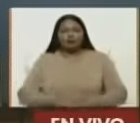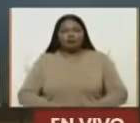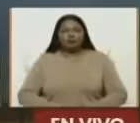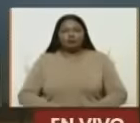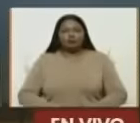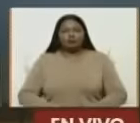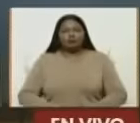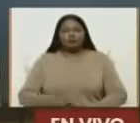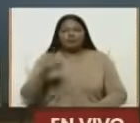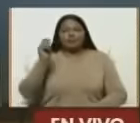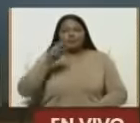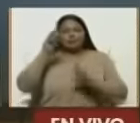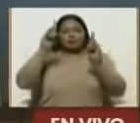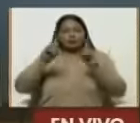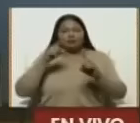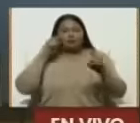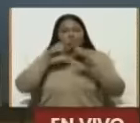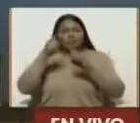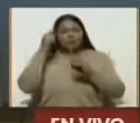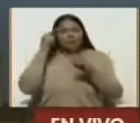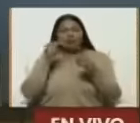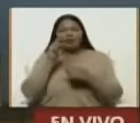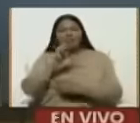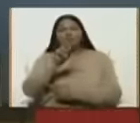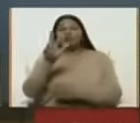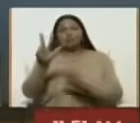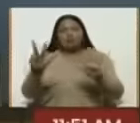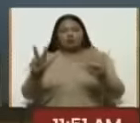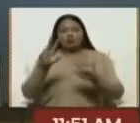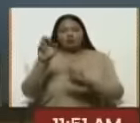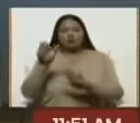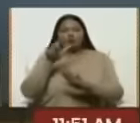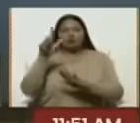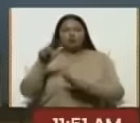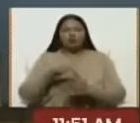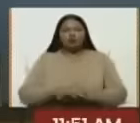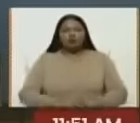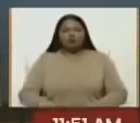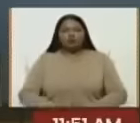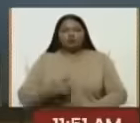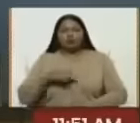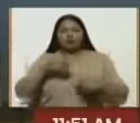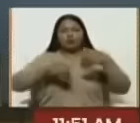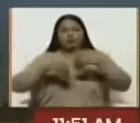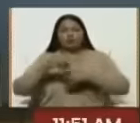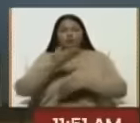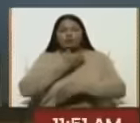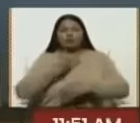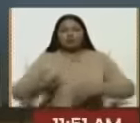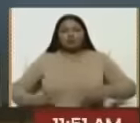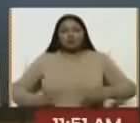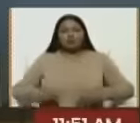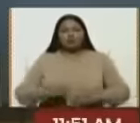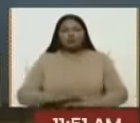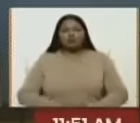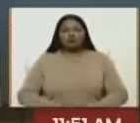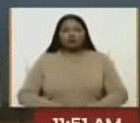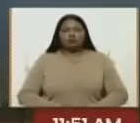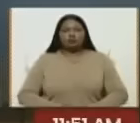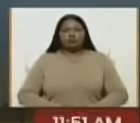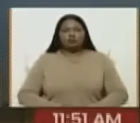mes decisivo con fecha el 28 de julio para una elección presidencial, en